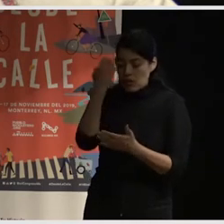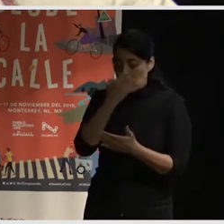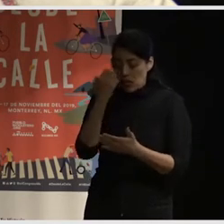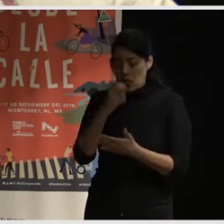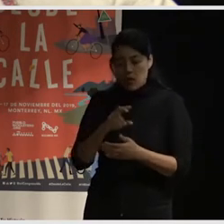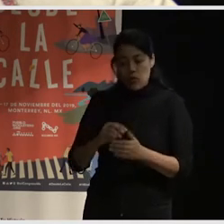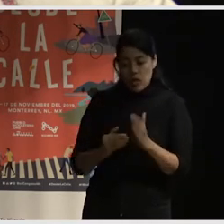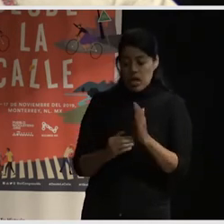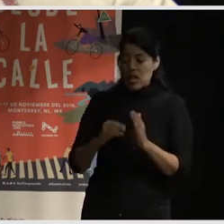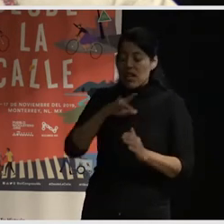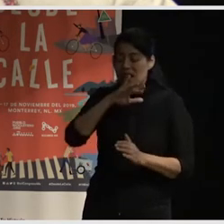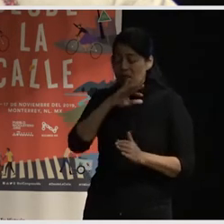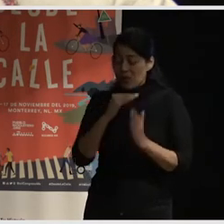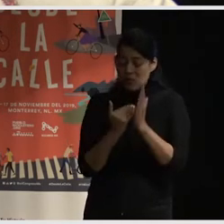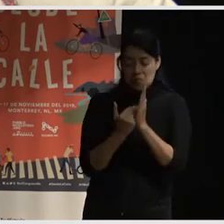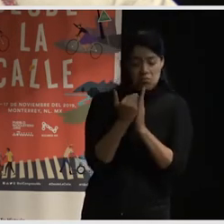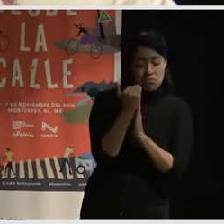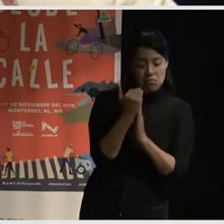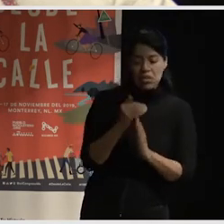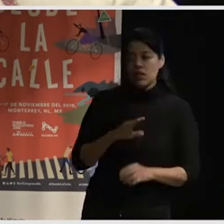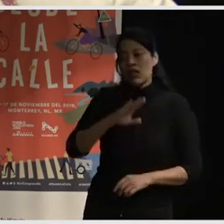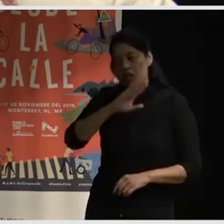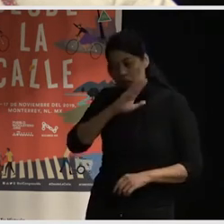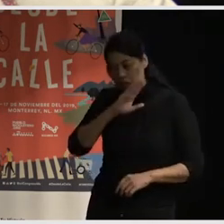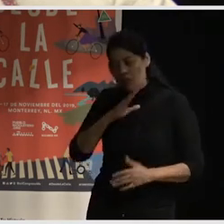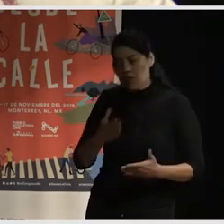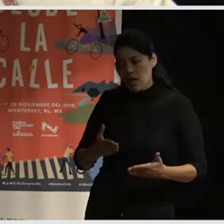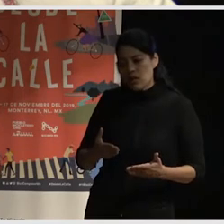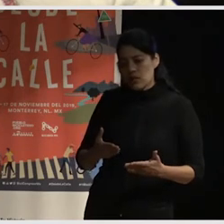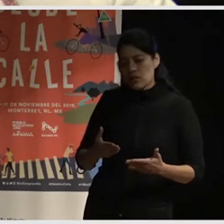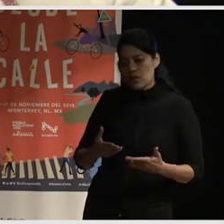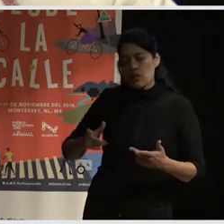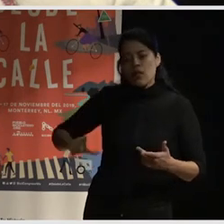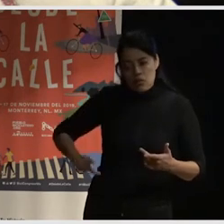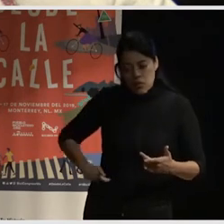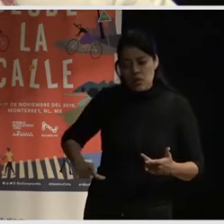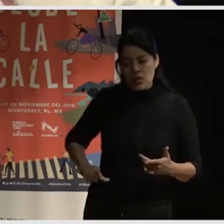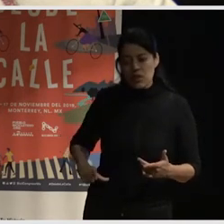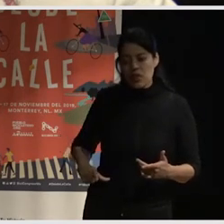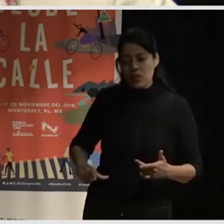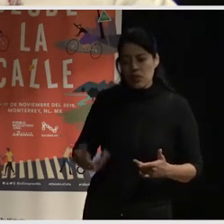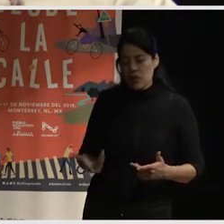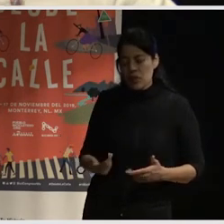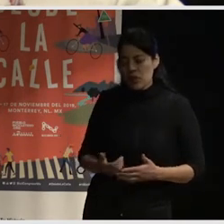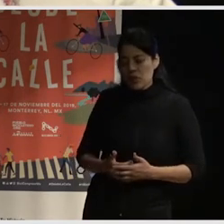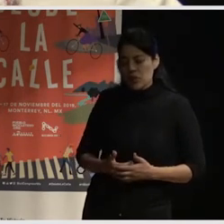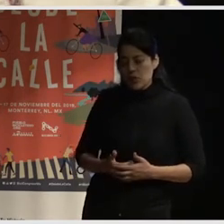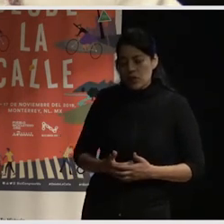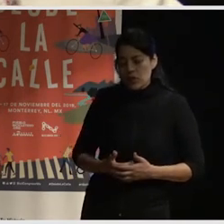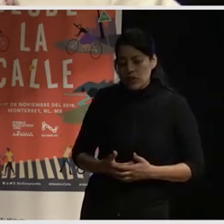entonces bueno y además de las mamás pues si los agentes gubernamentales tenemos una situación de que